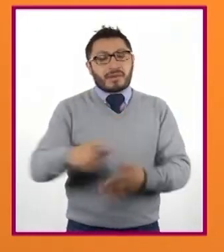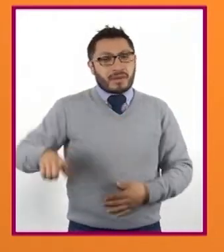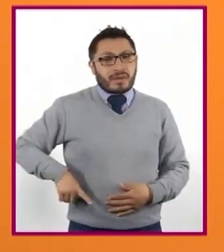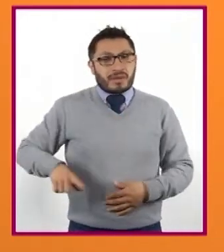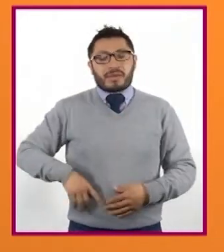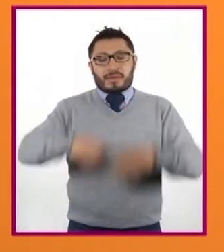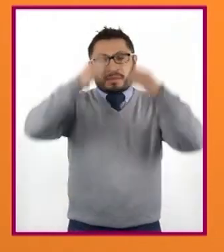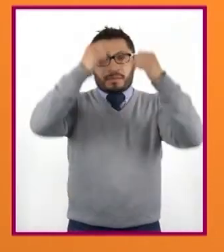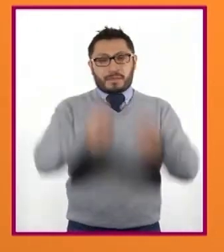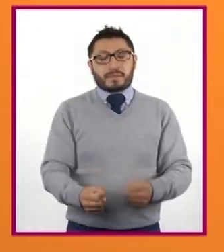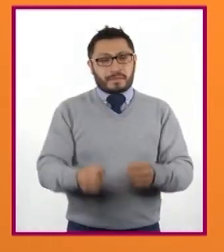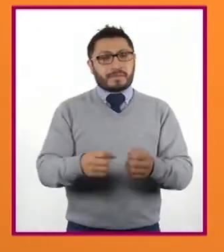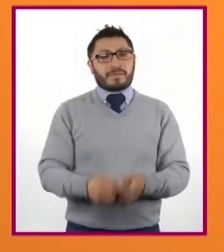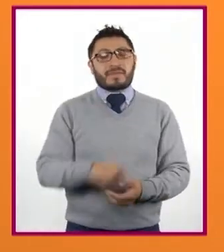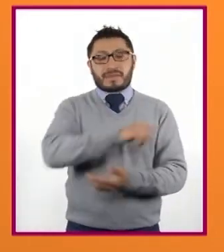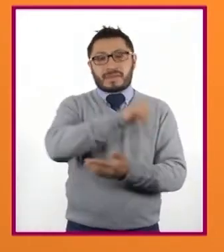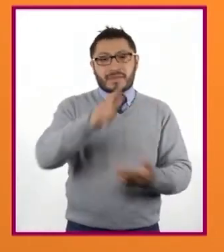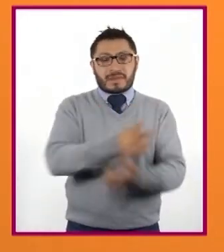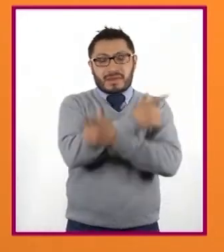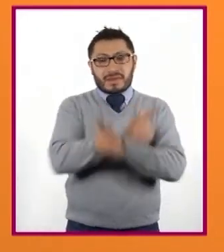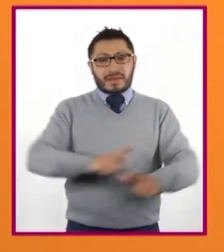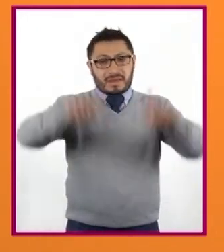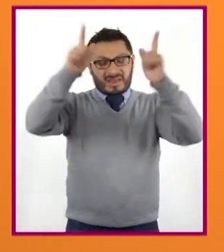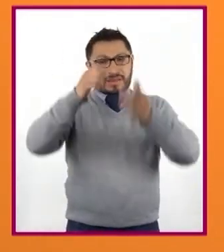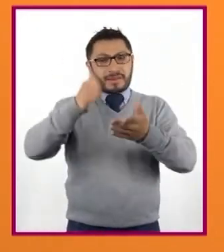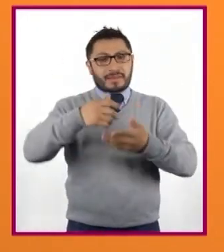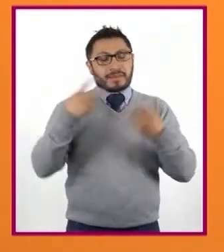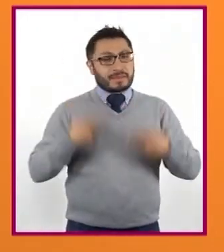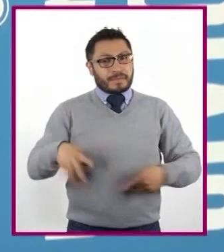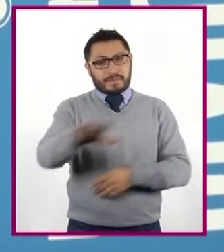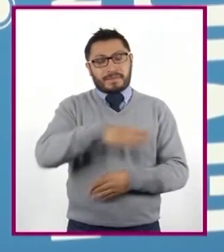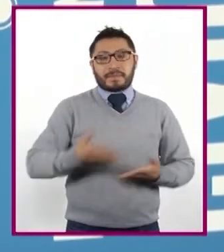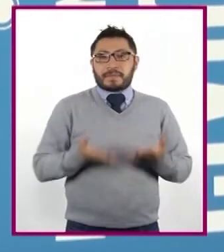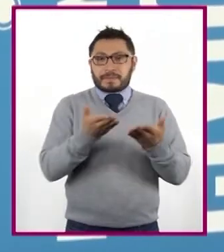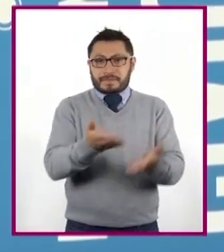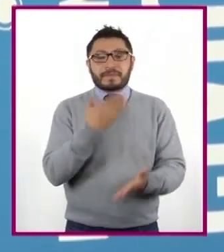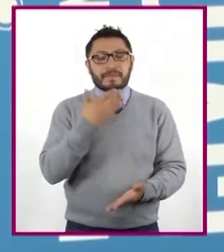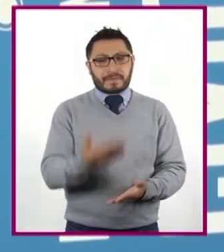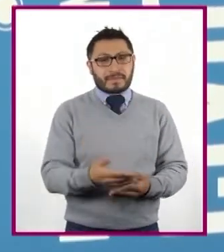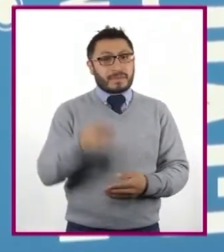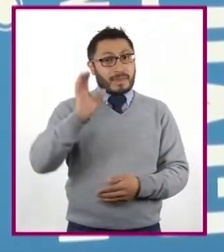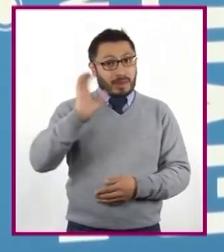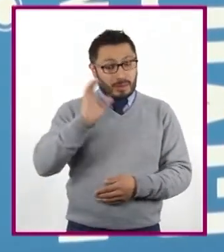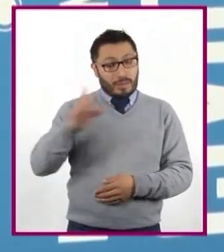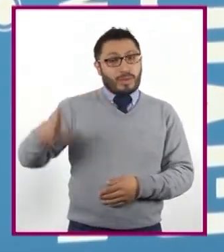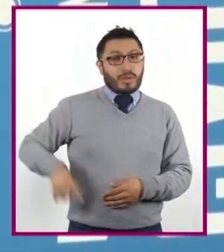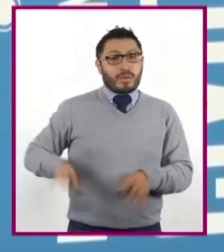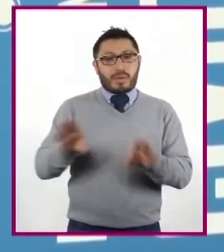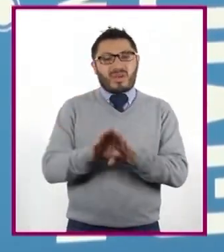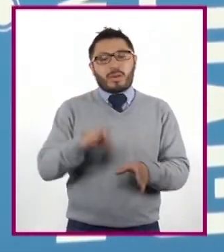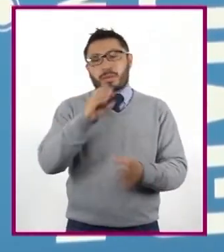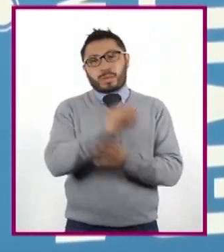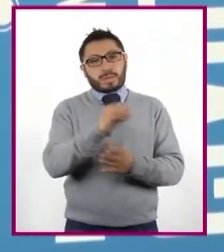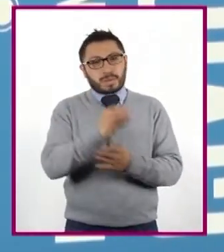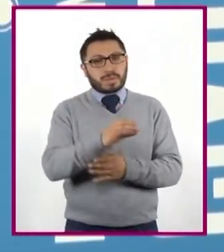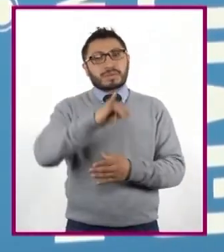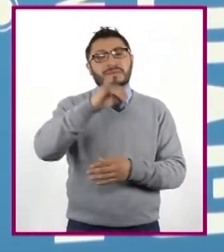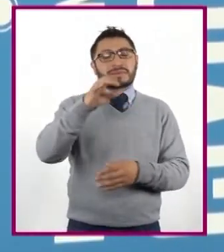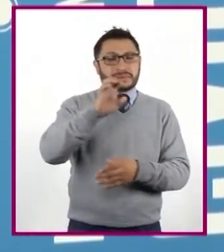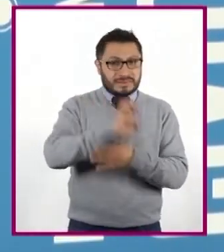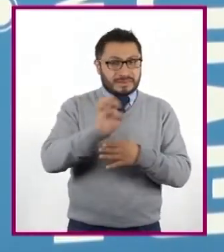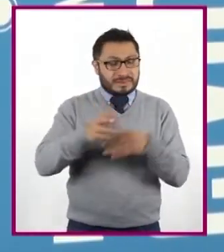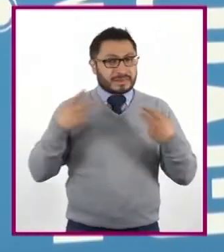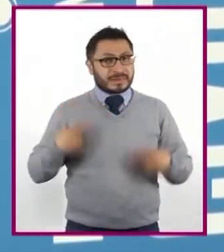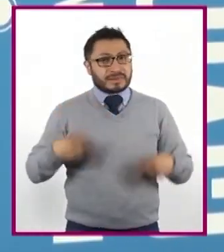la vigencia de las libertades a sus ciudadanos. Cuando el gobierno es omiso, las y los